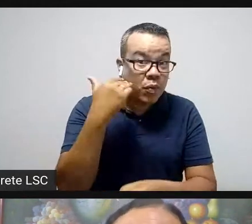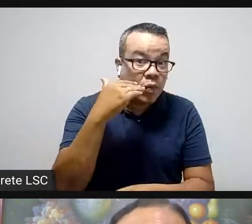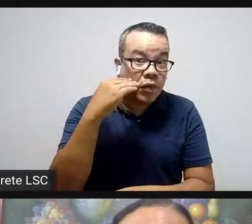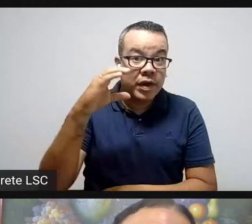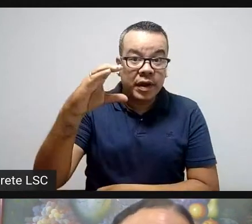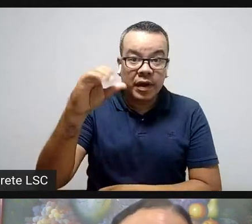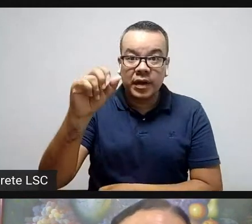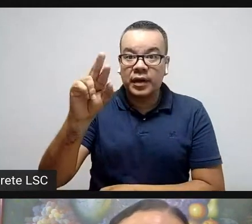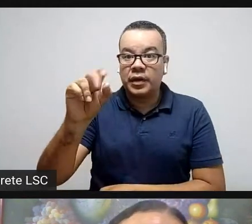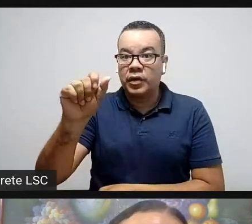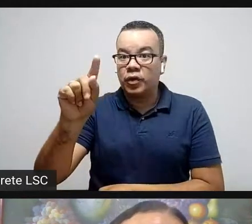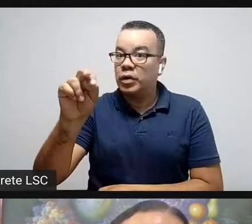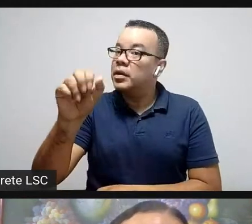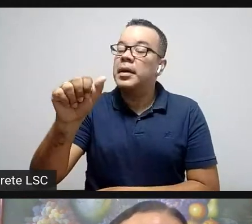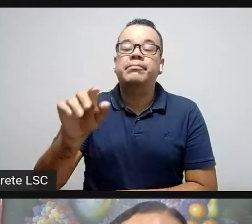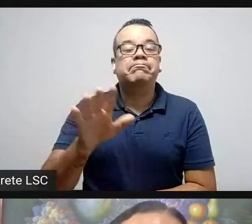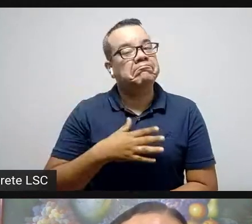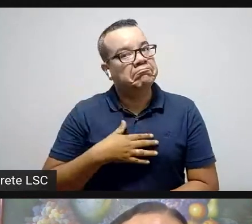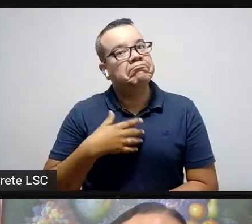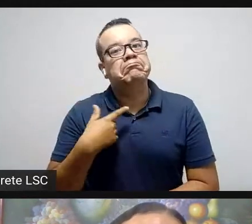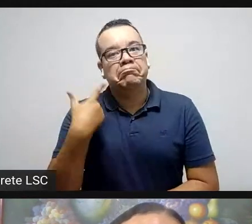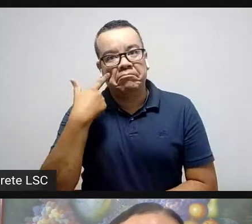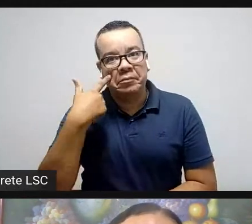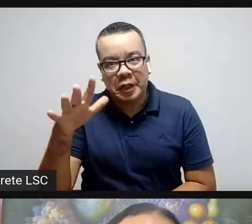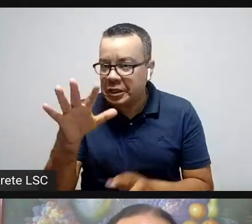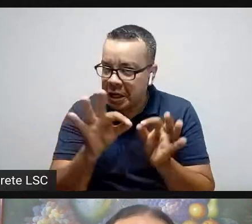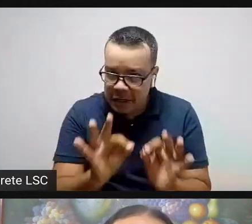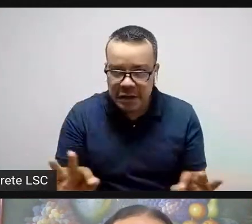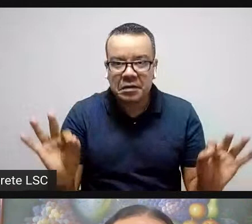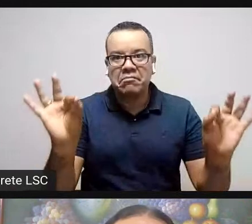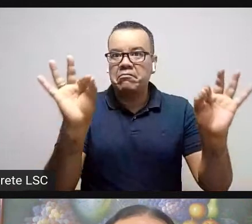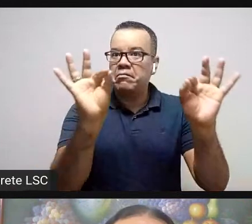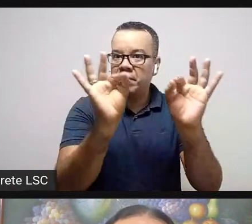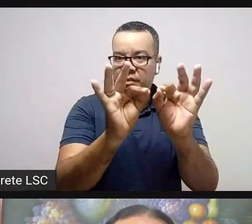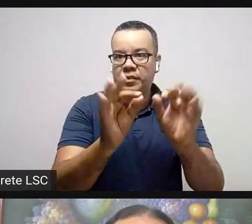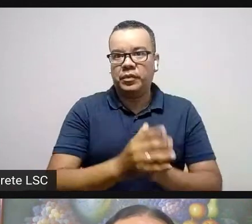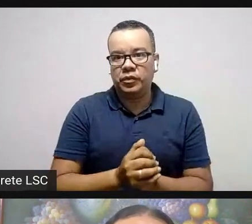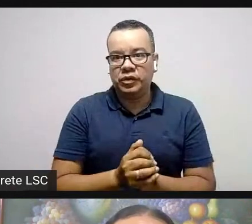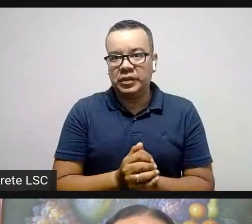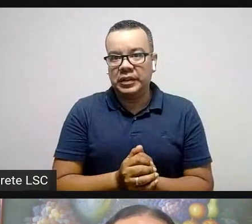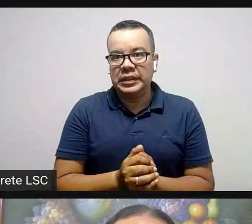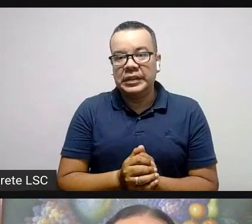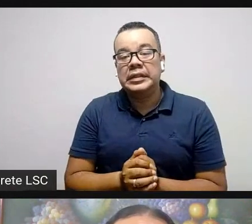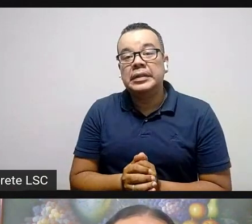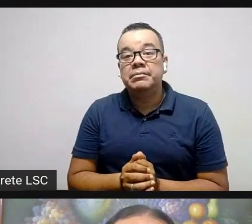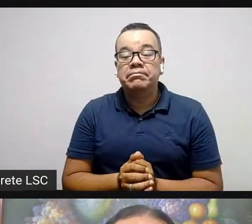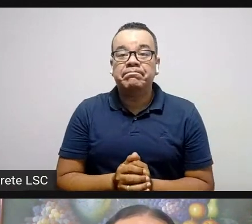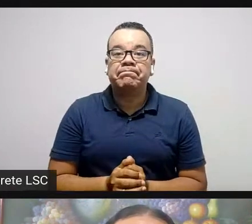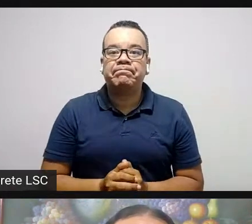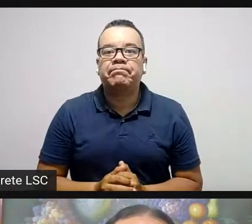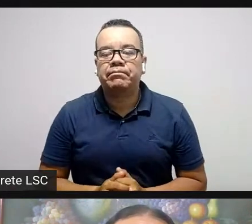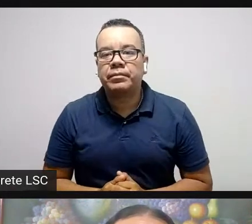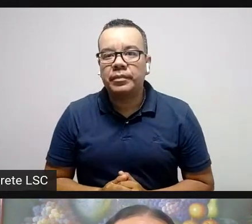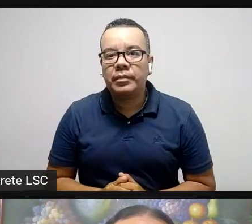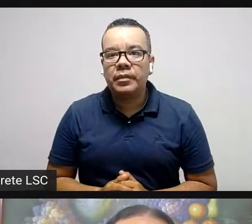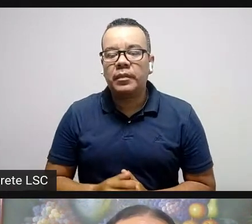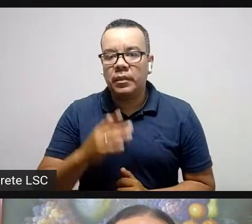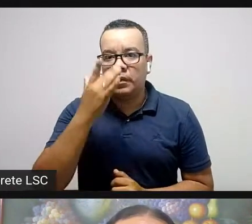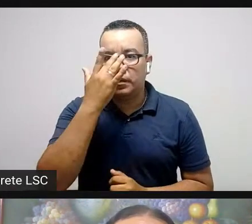con todo lo que tiene que ver con la jugada popular, que también ha tenido como una